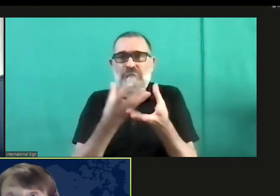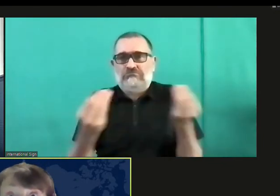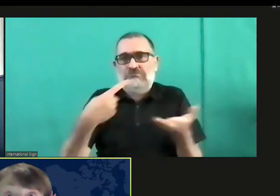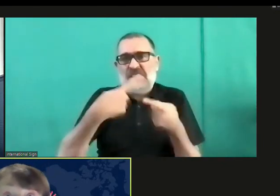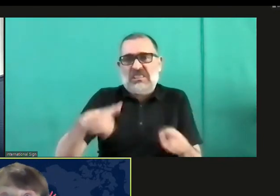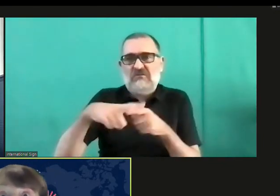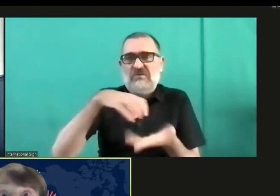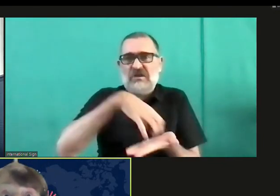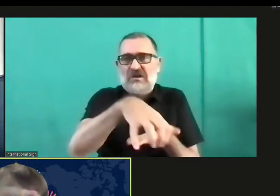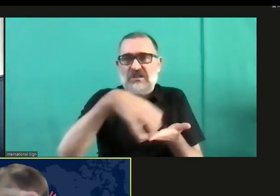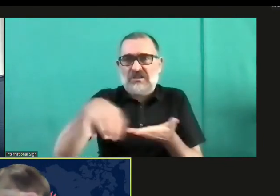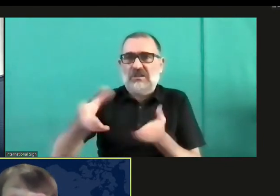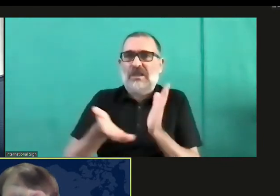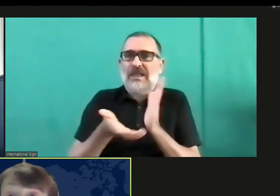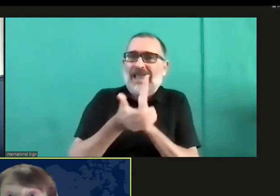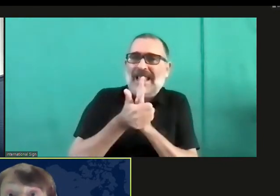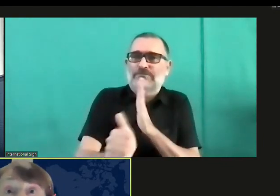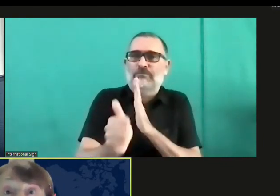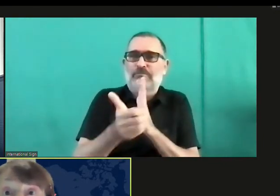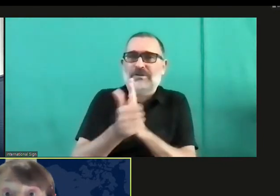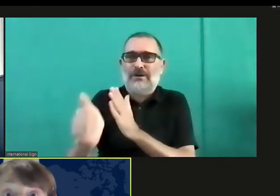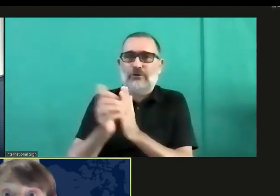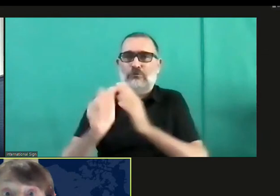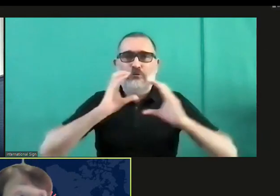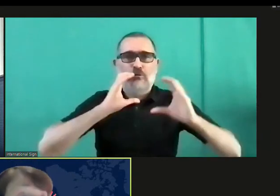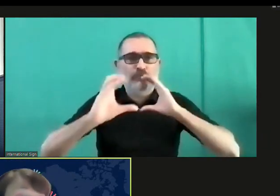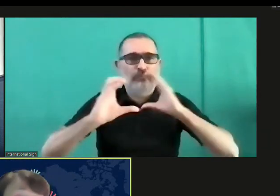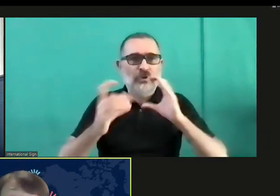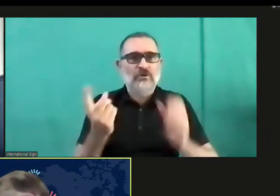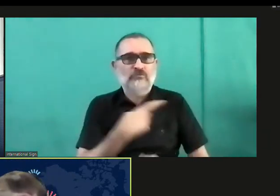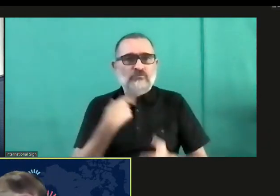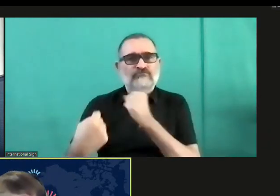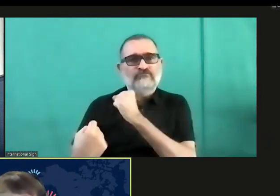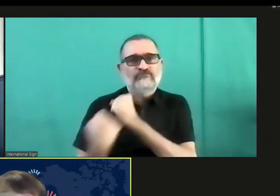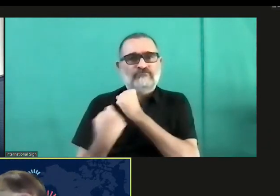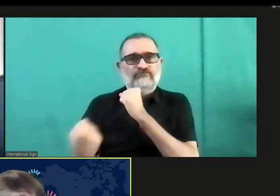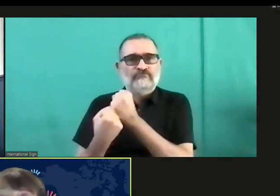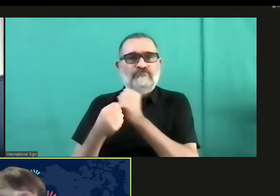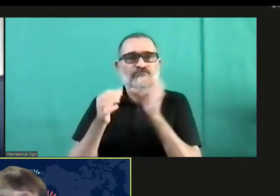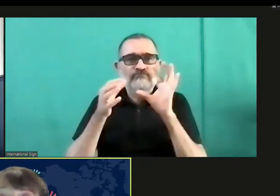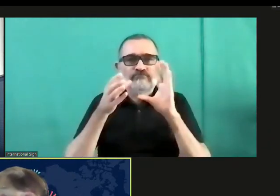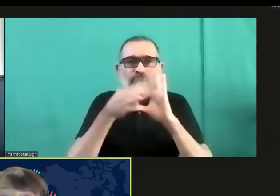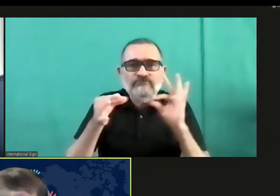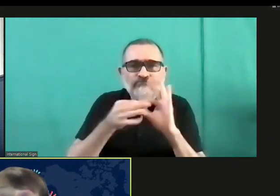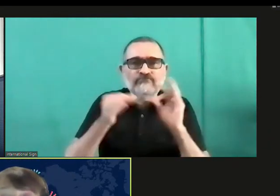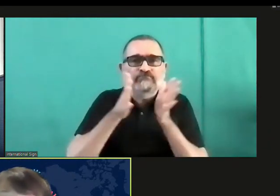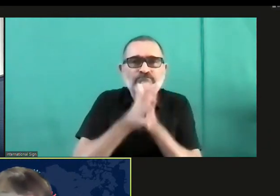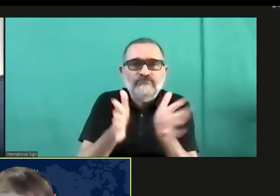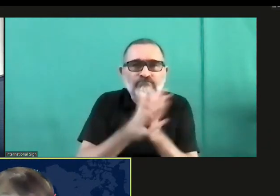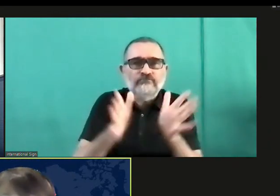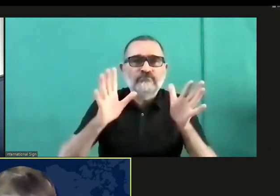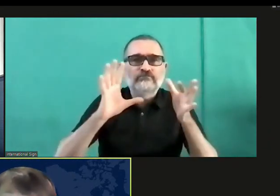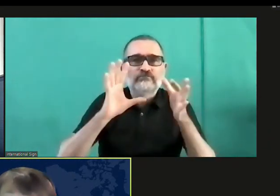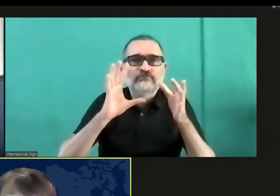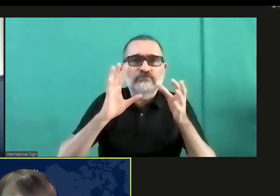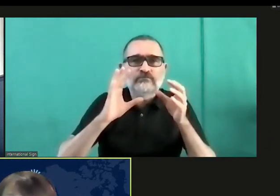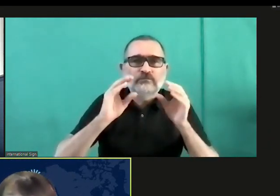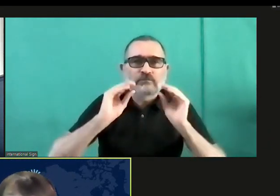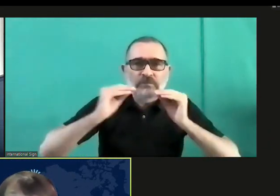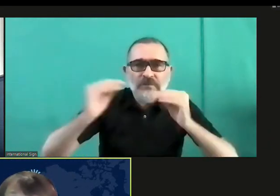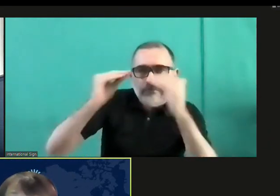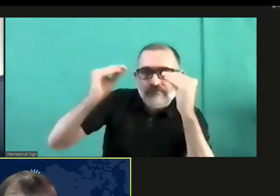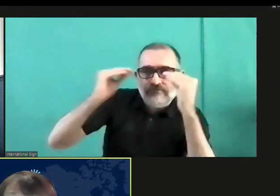estaban los presentes eran frecuentemente de la industria de otros ministerios